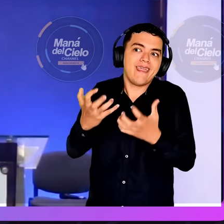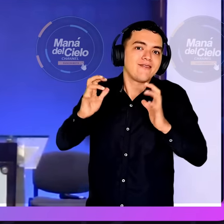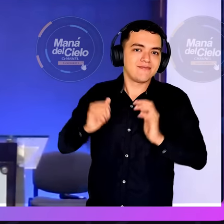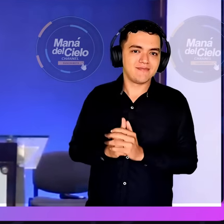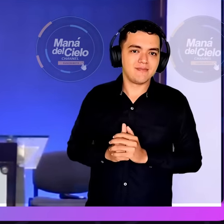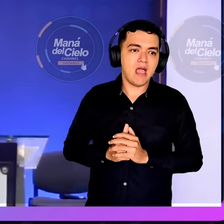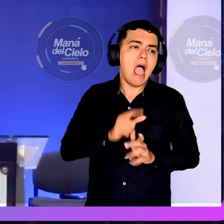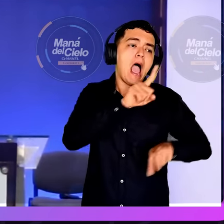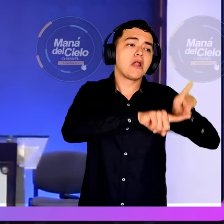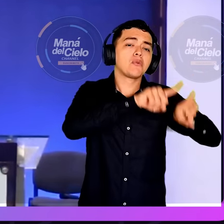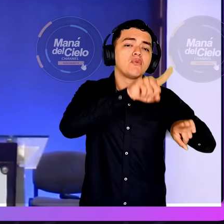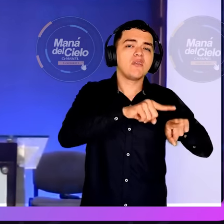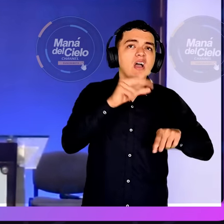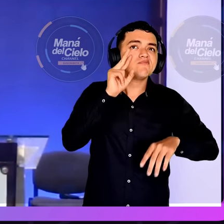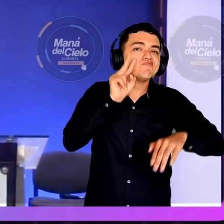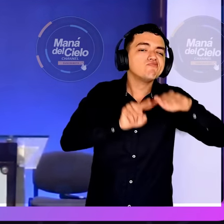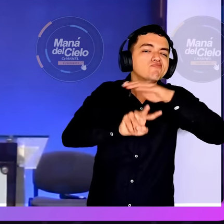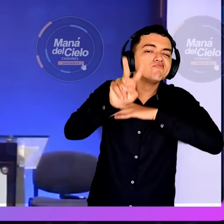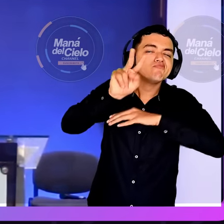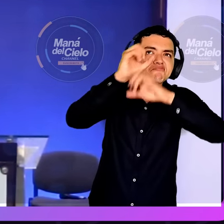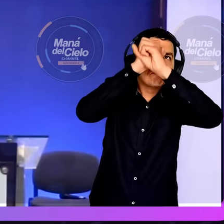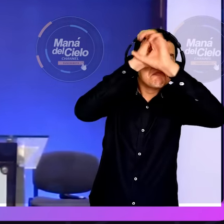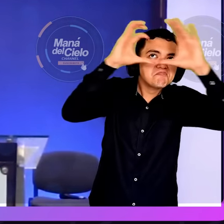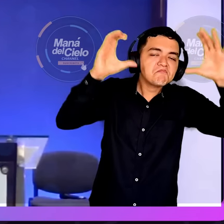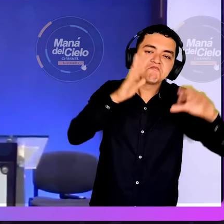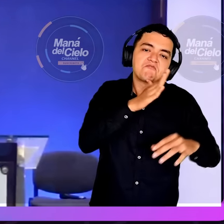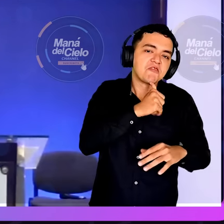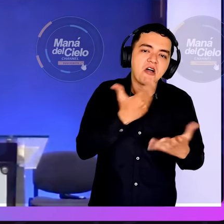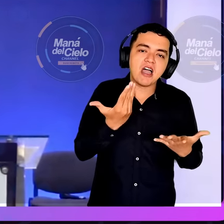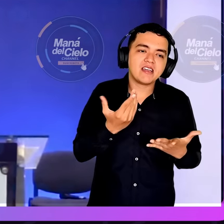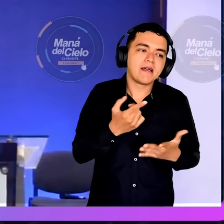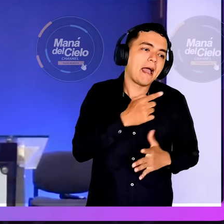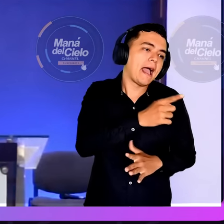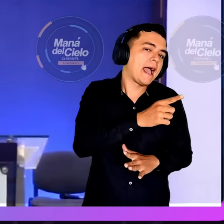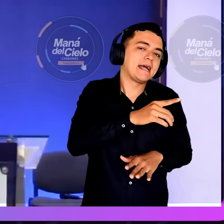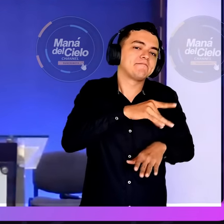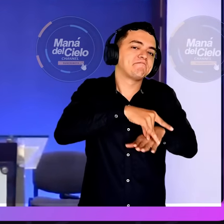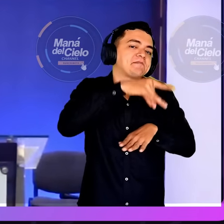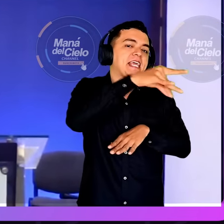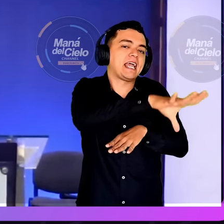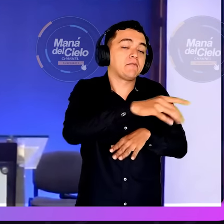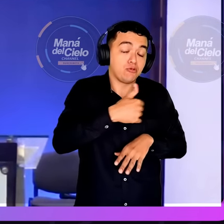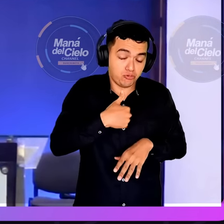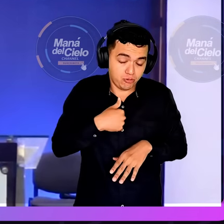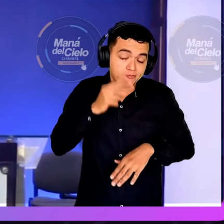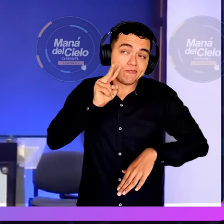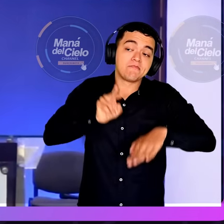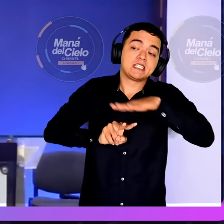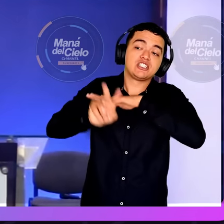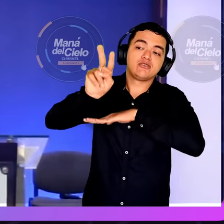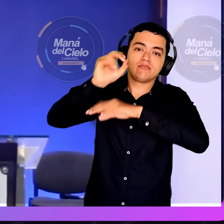sino no tener como una visión, algo en la vida. Y yo desde que me bauticé